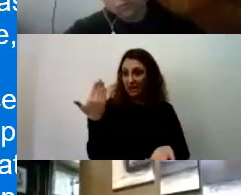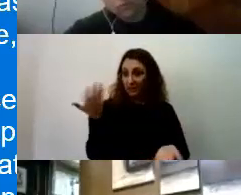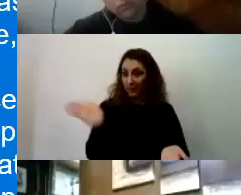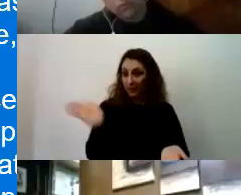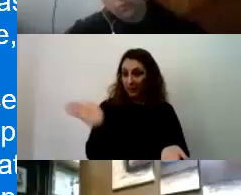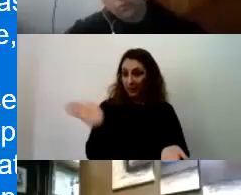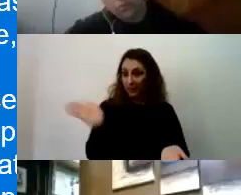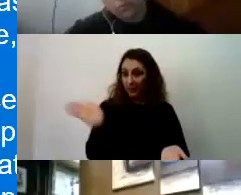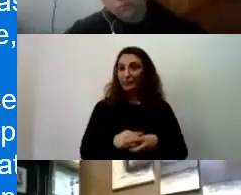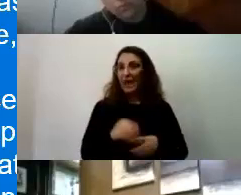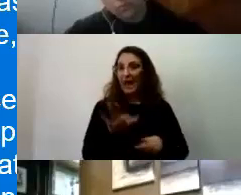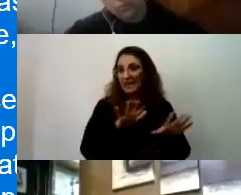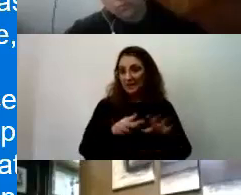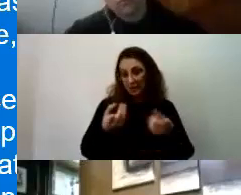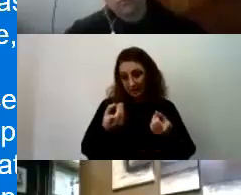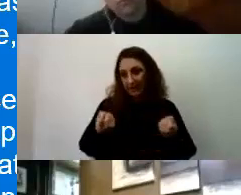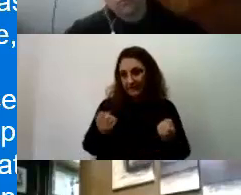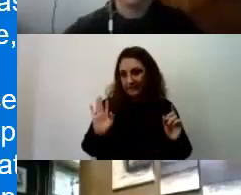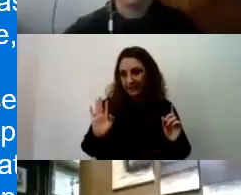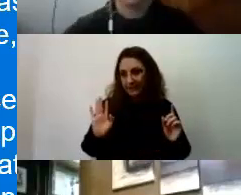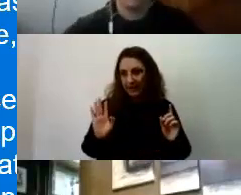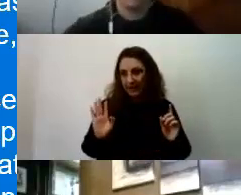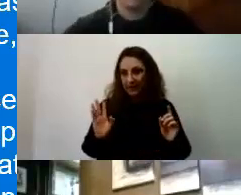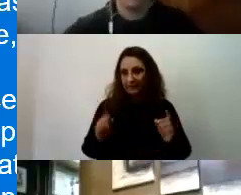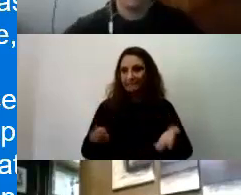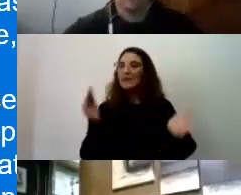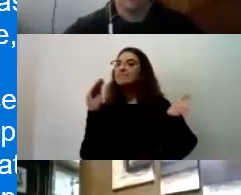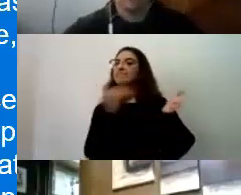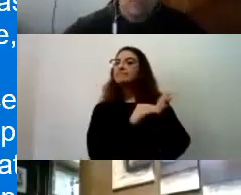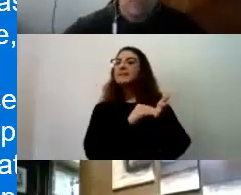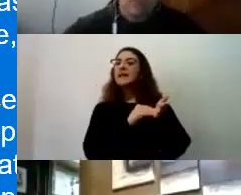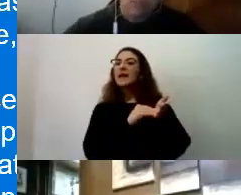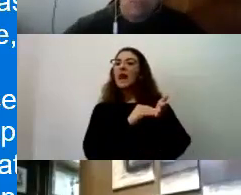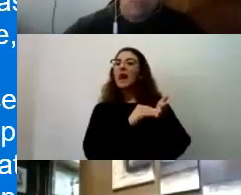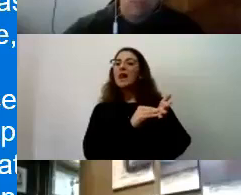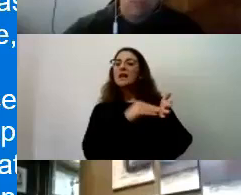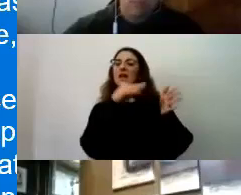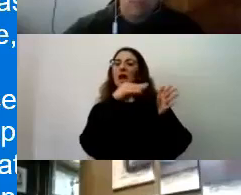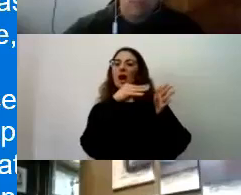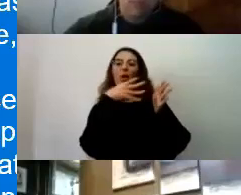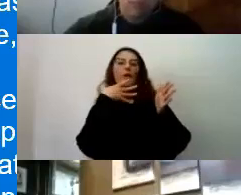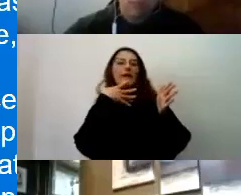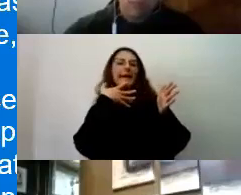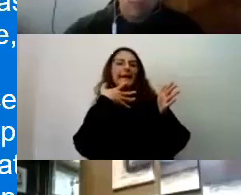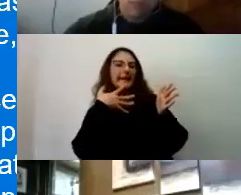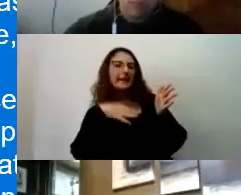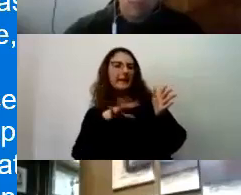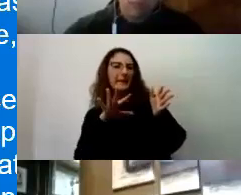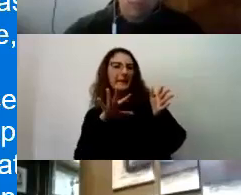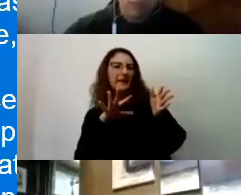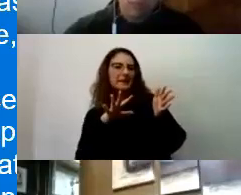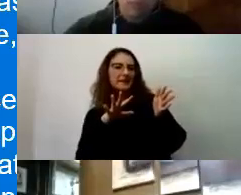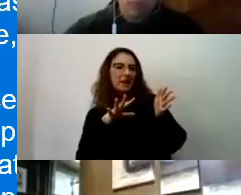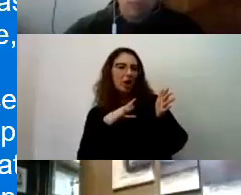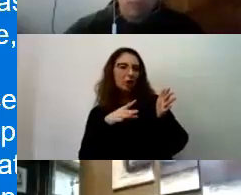era necesario dejar asentada una interpretación constitucional en asuntos que conmovían las bases mismas del